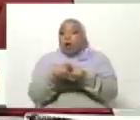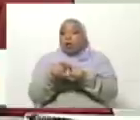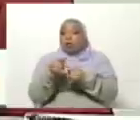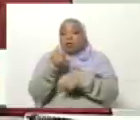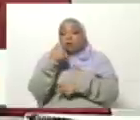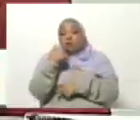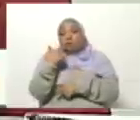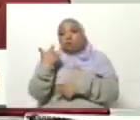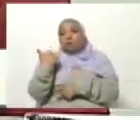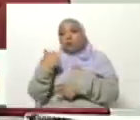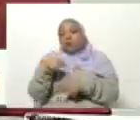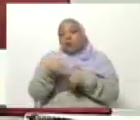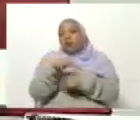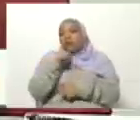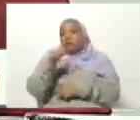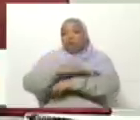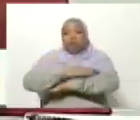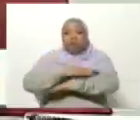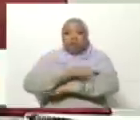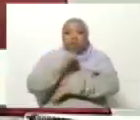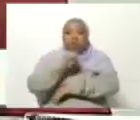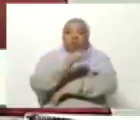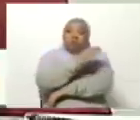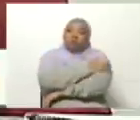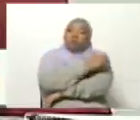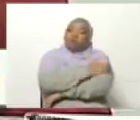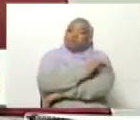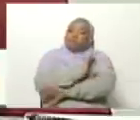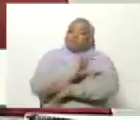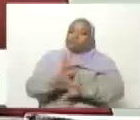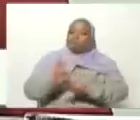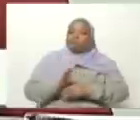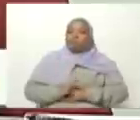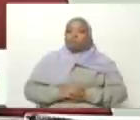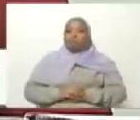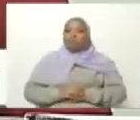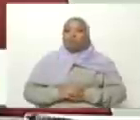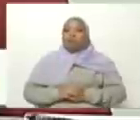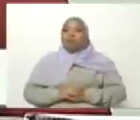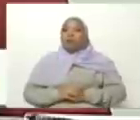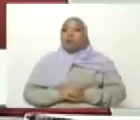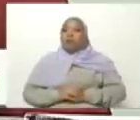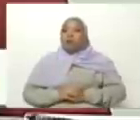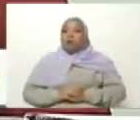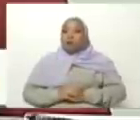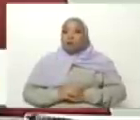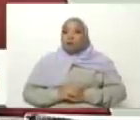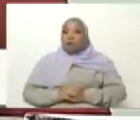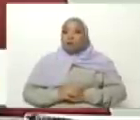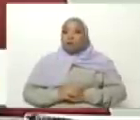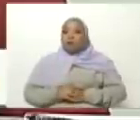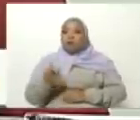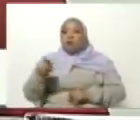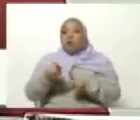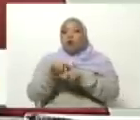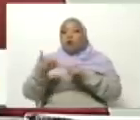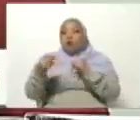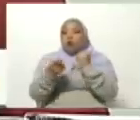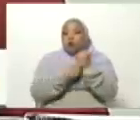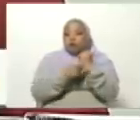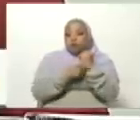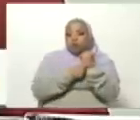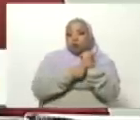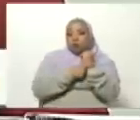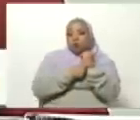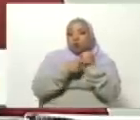uno de los asistentes directos del señor Guaidó, firmó en Panamá, en Paraguay,